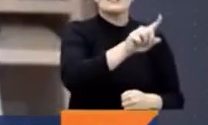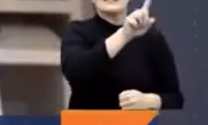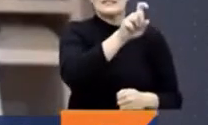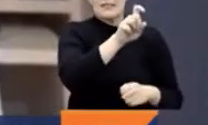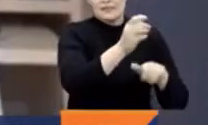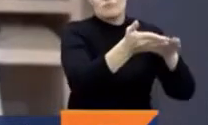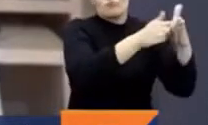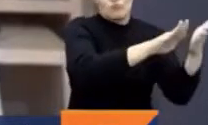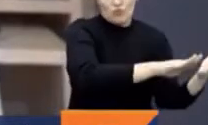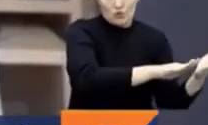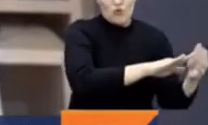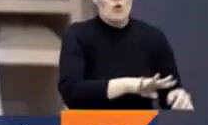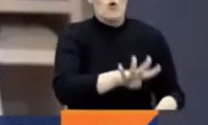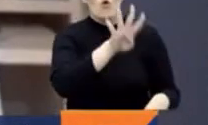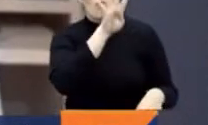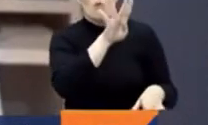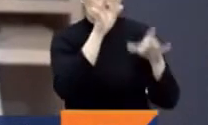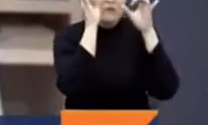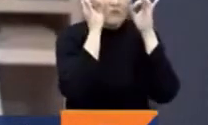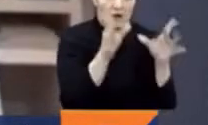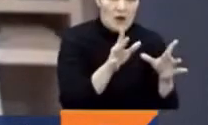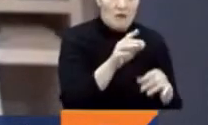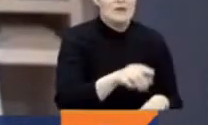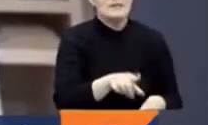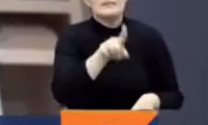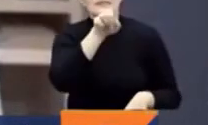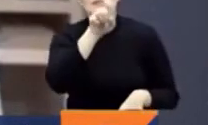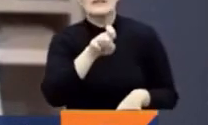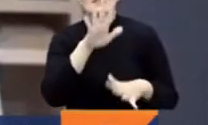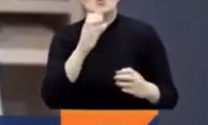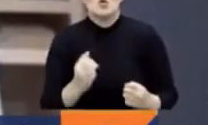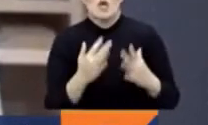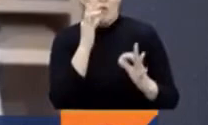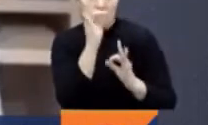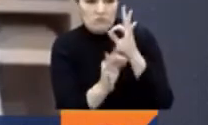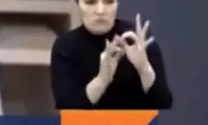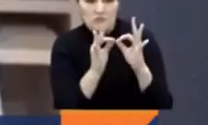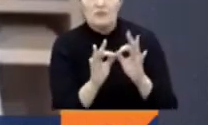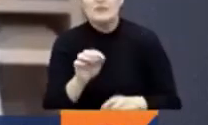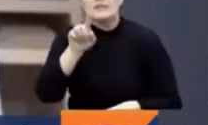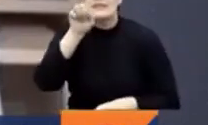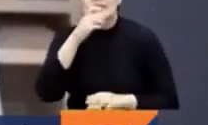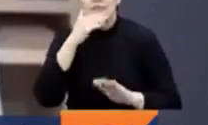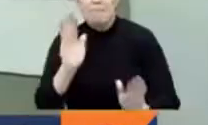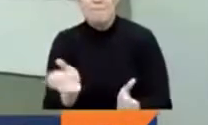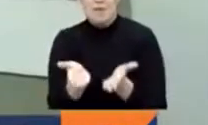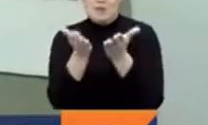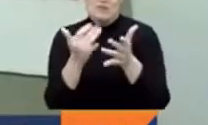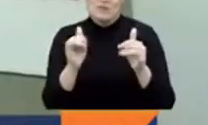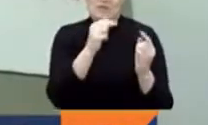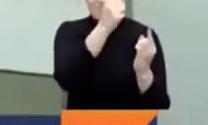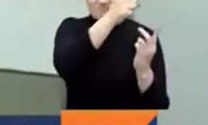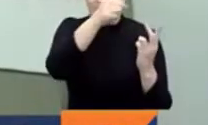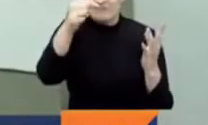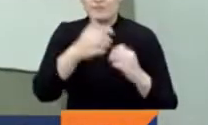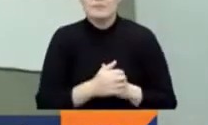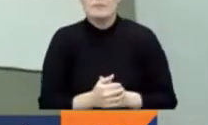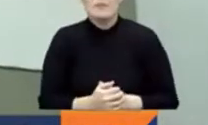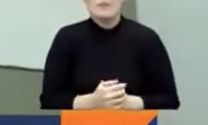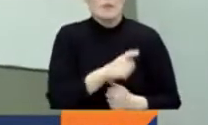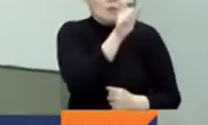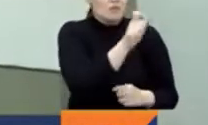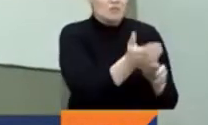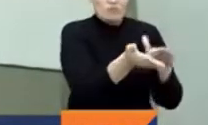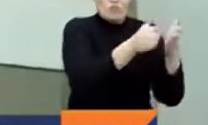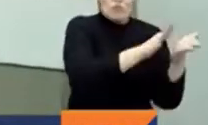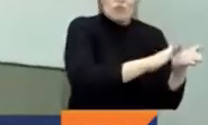estado crítico, 4 en unidades quemados, 6 están en hospitalización en mejores condiciones. El cuerpo de la nueva víctima fue